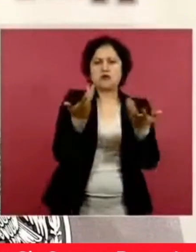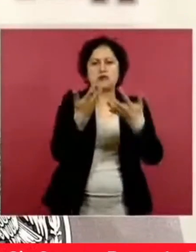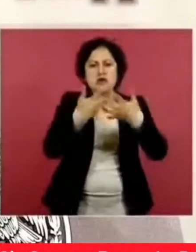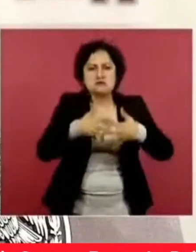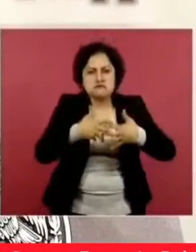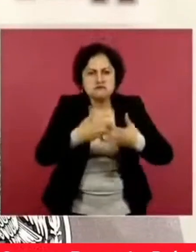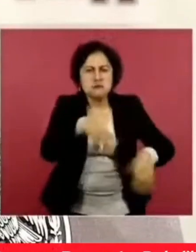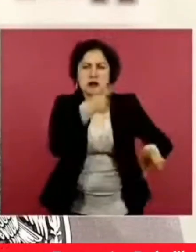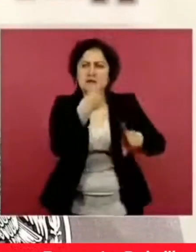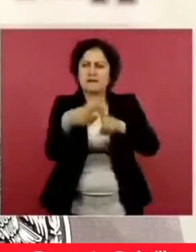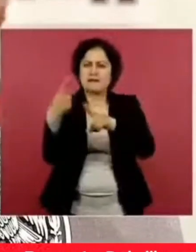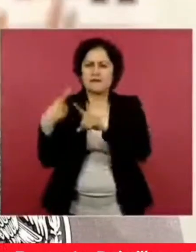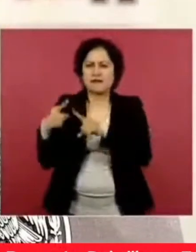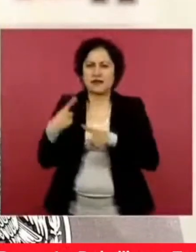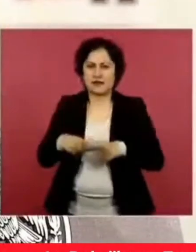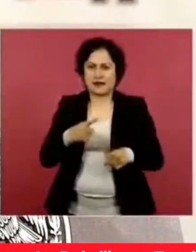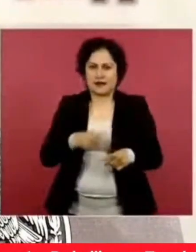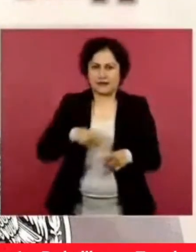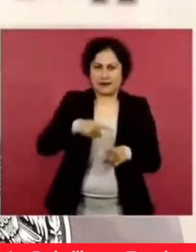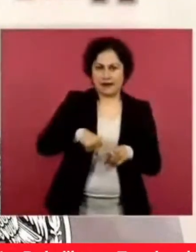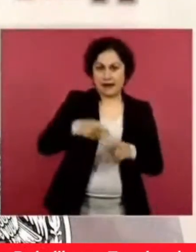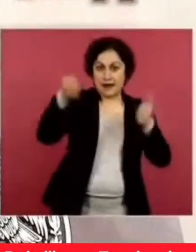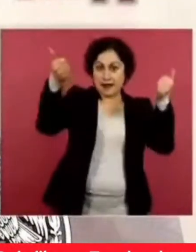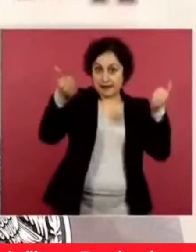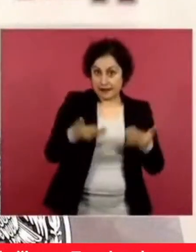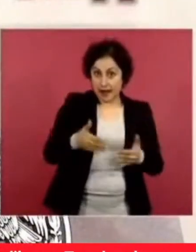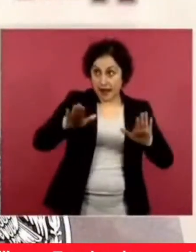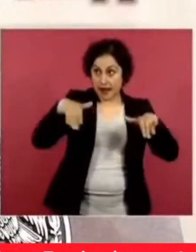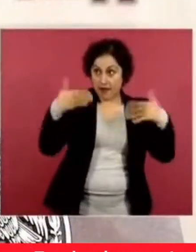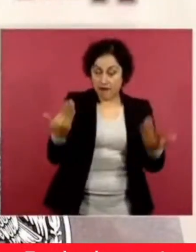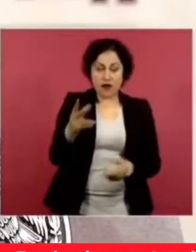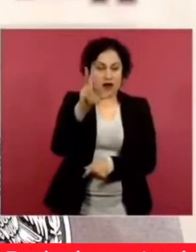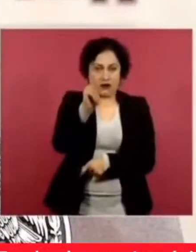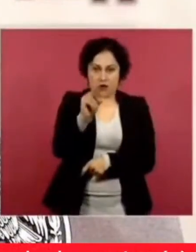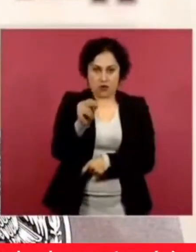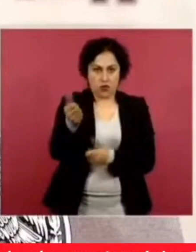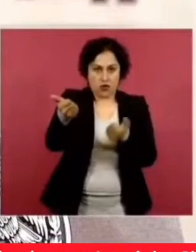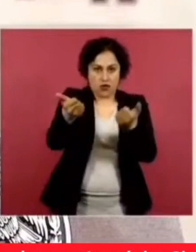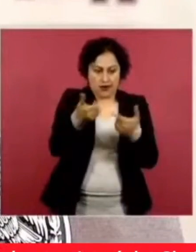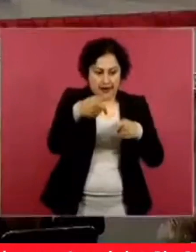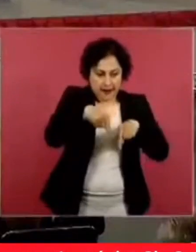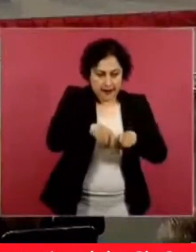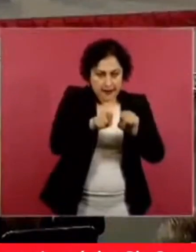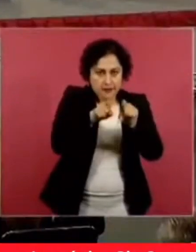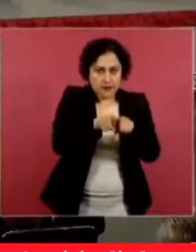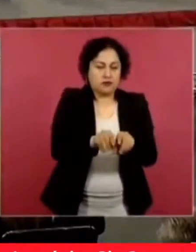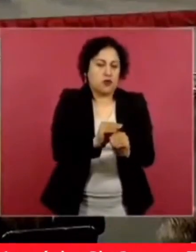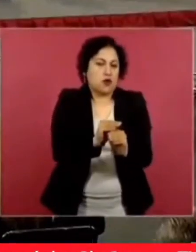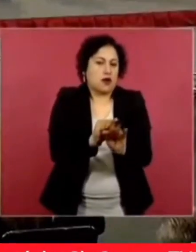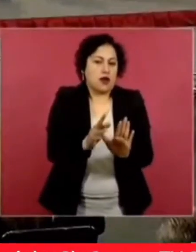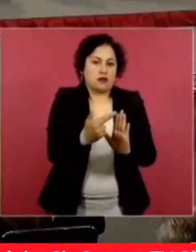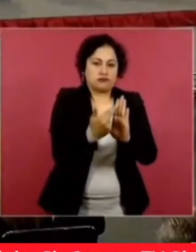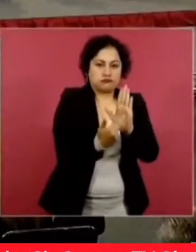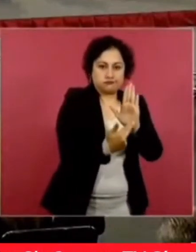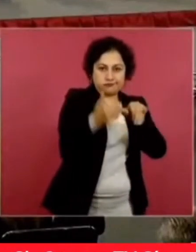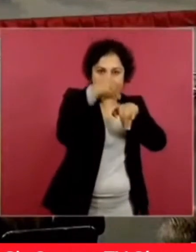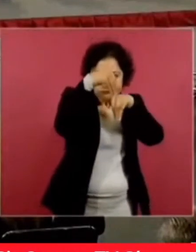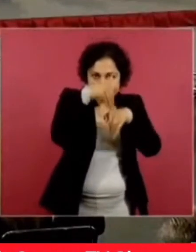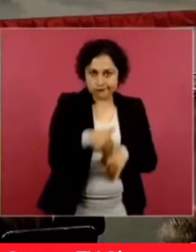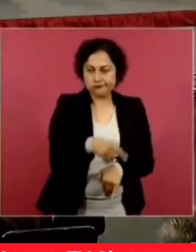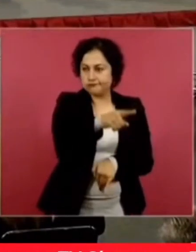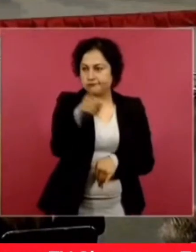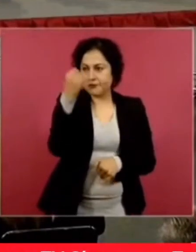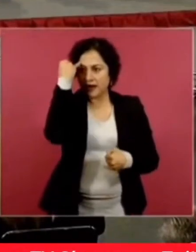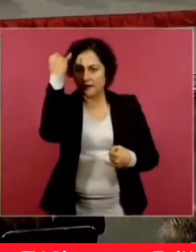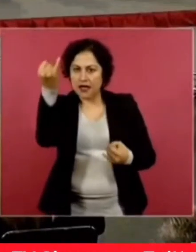podía proporcionar obviamente dentro de ciertas reglas de calidad de tiempos de entrega y hoy estamos muy orgullosos